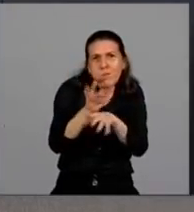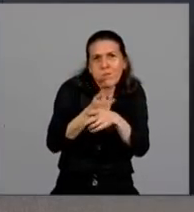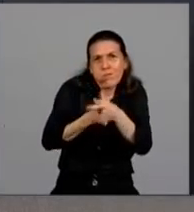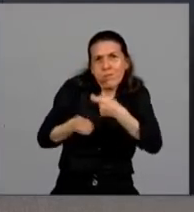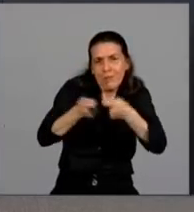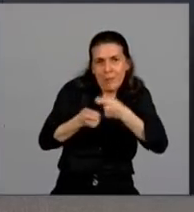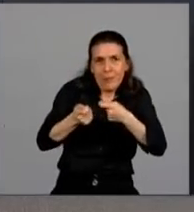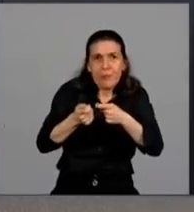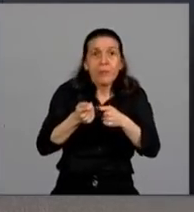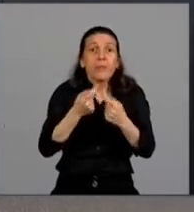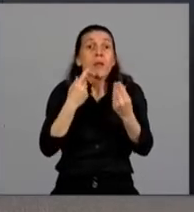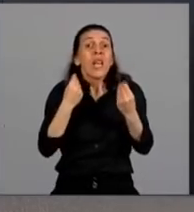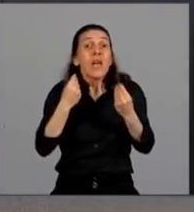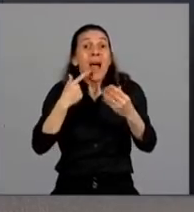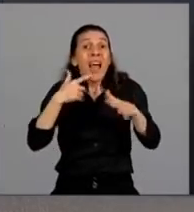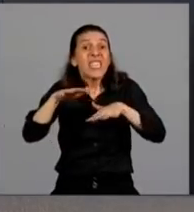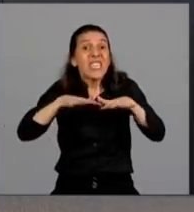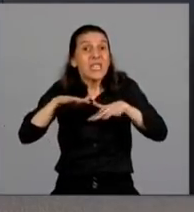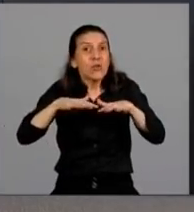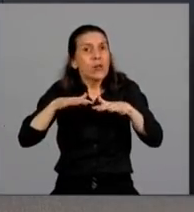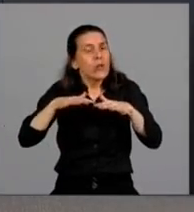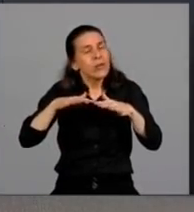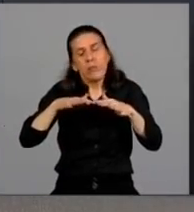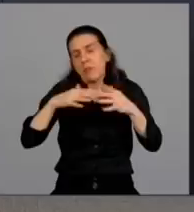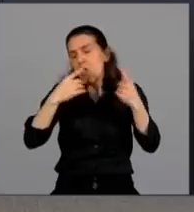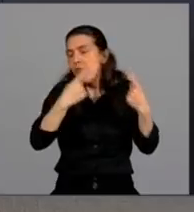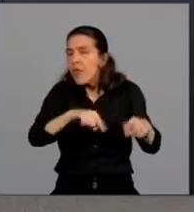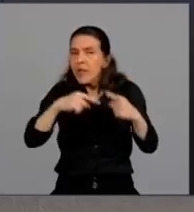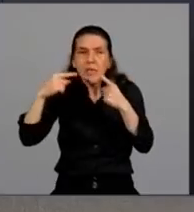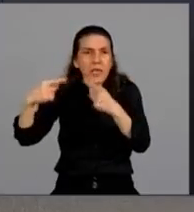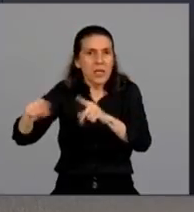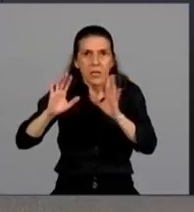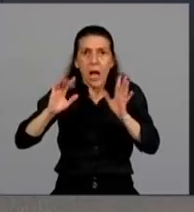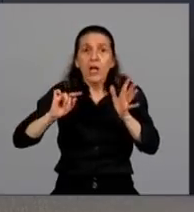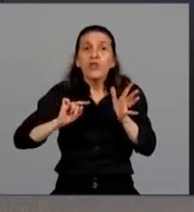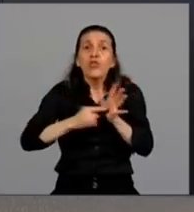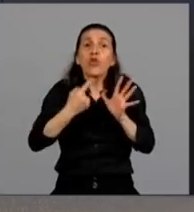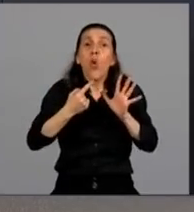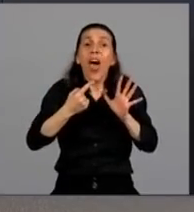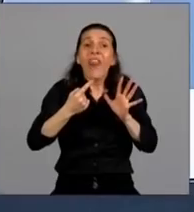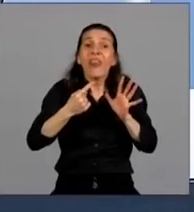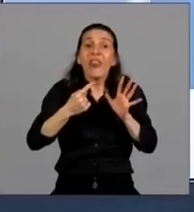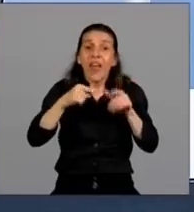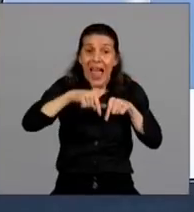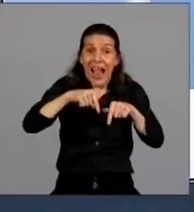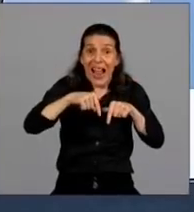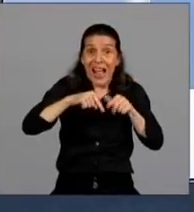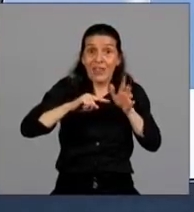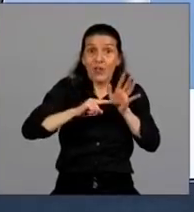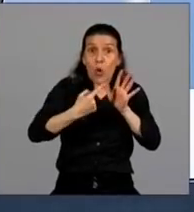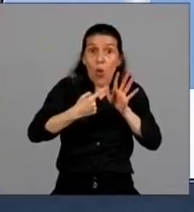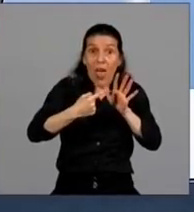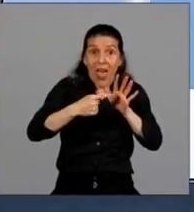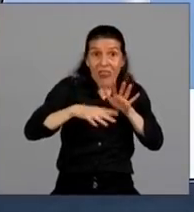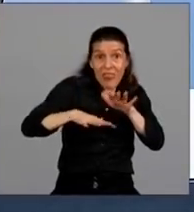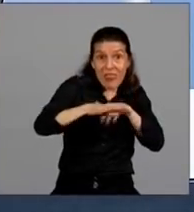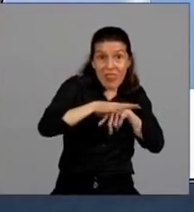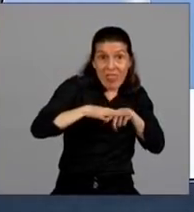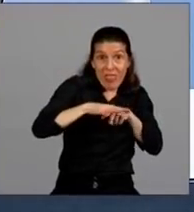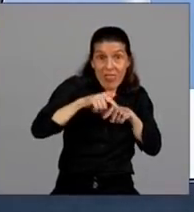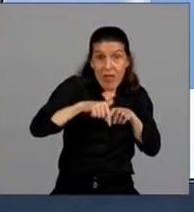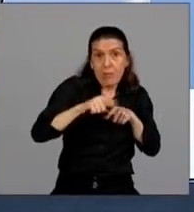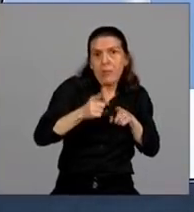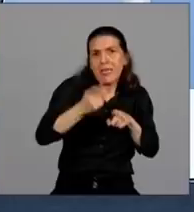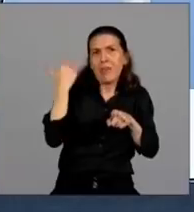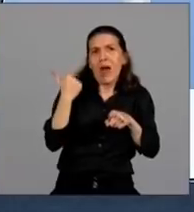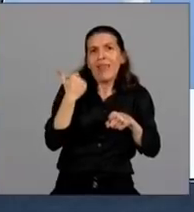Ahora, la situación es muy distinta. En la ciudad de Buenos Aires, donde, como dijo bien